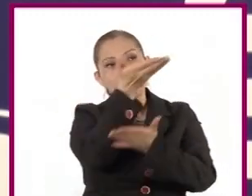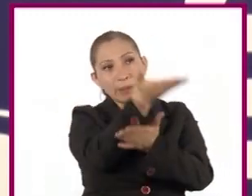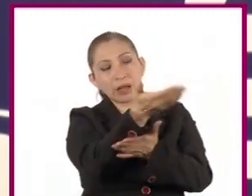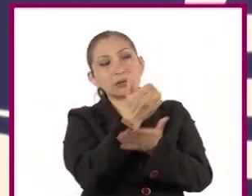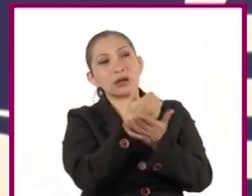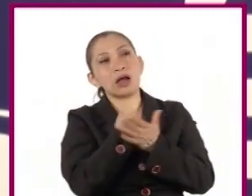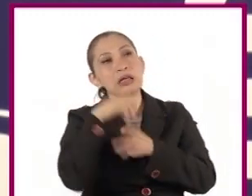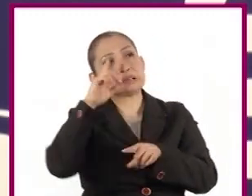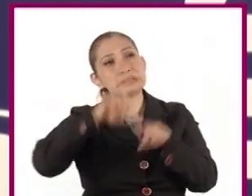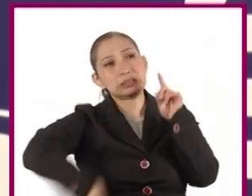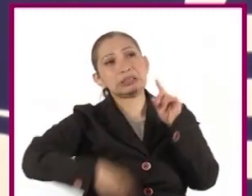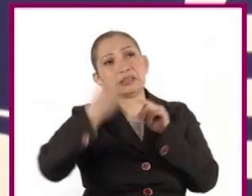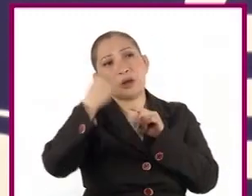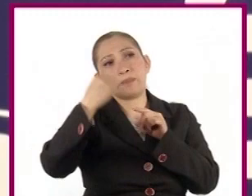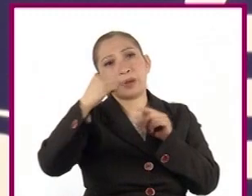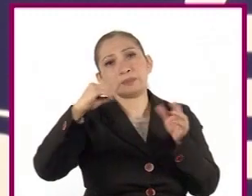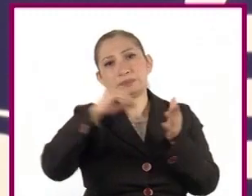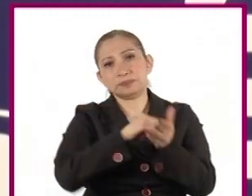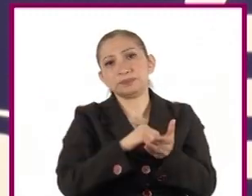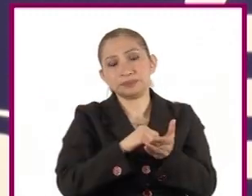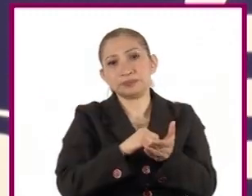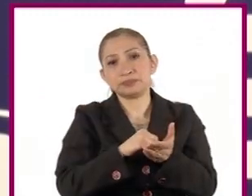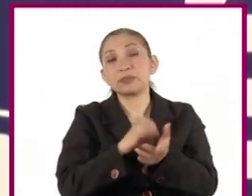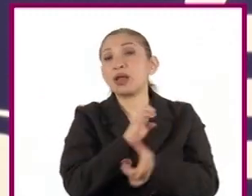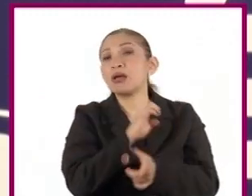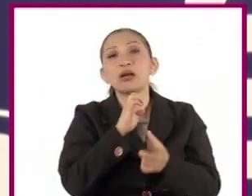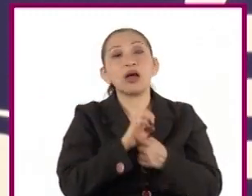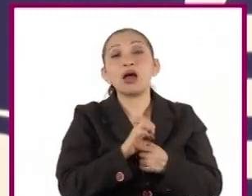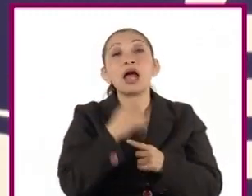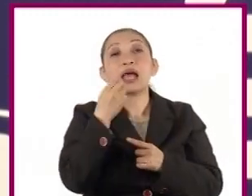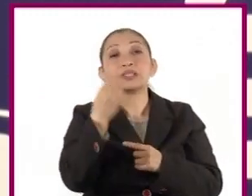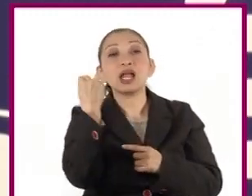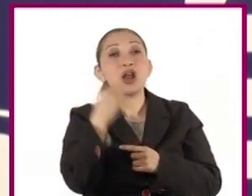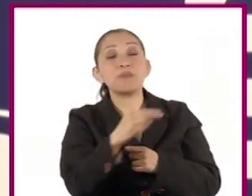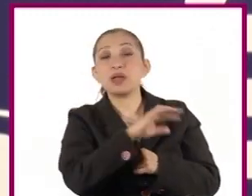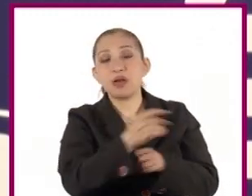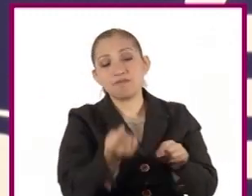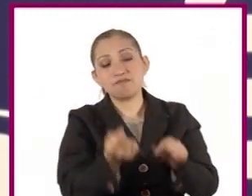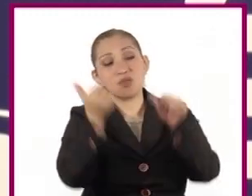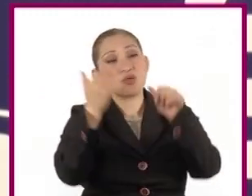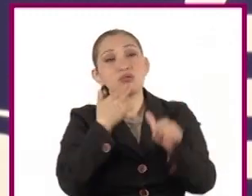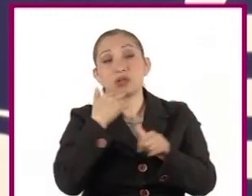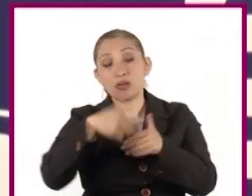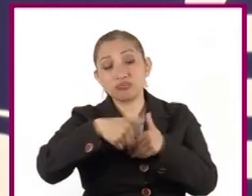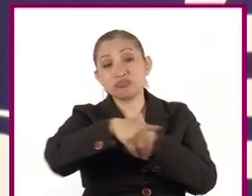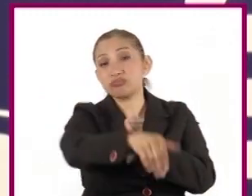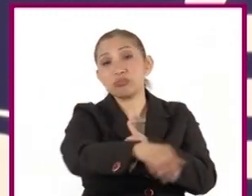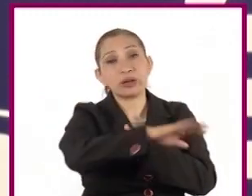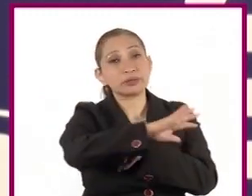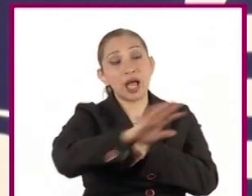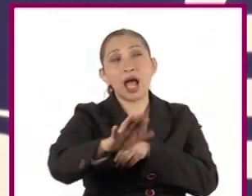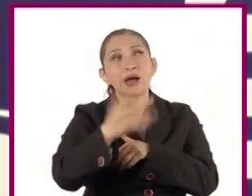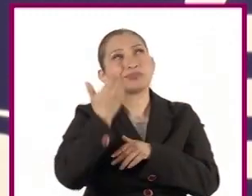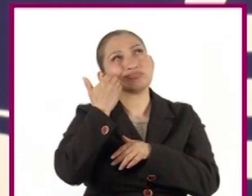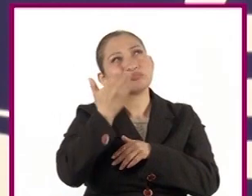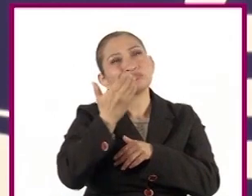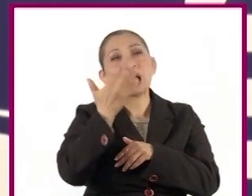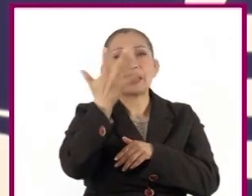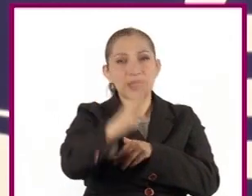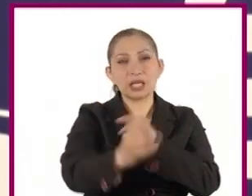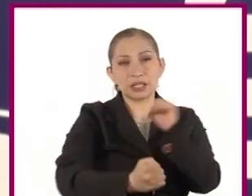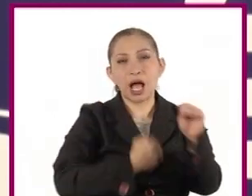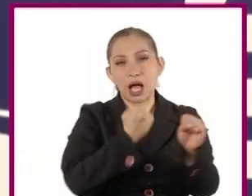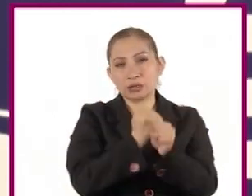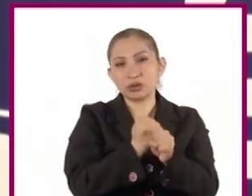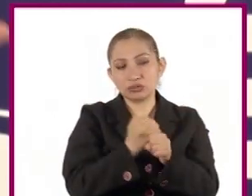solicitar la retirada de su nombre. De esa forma, ese nombre no podrá ser utilizado durante al menos los 10